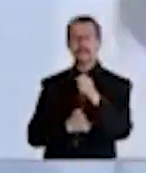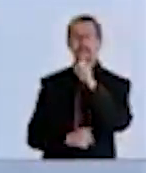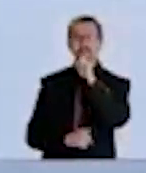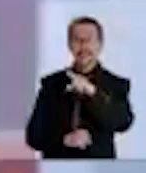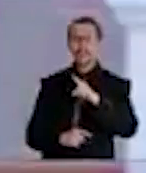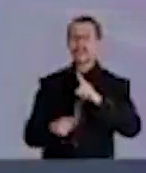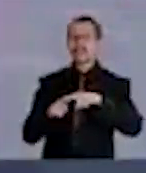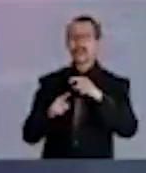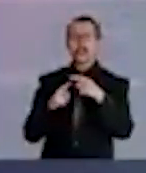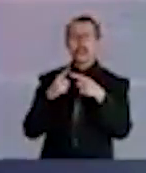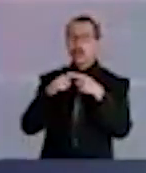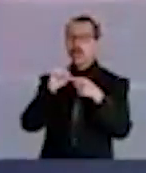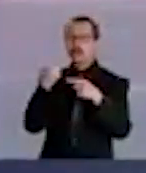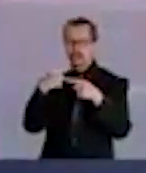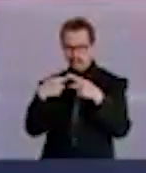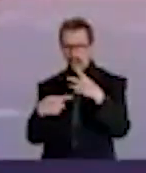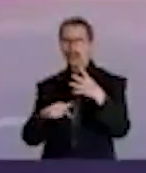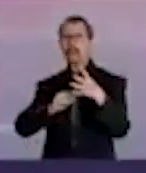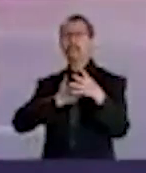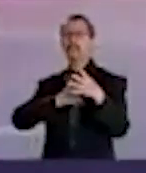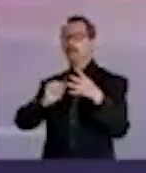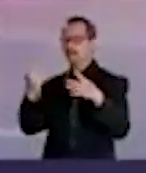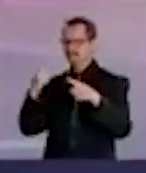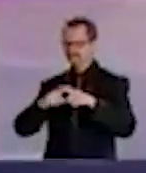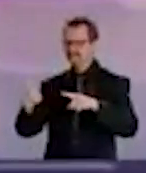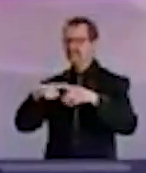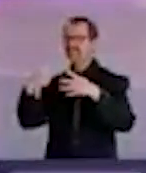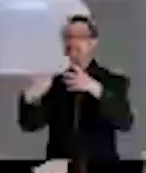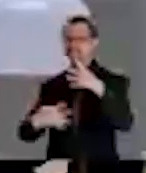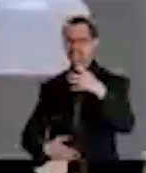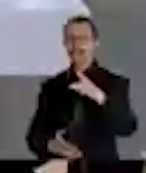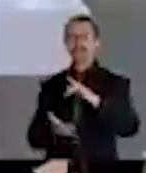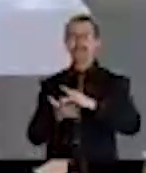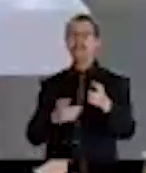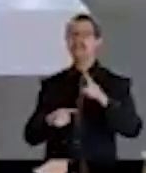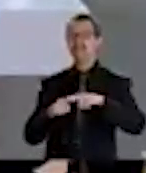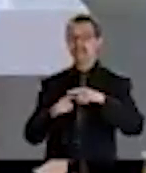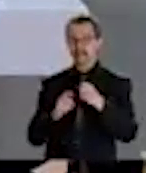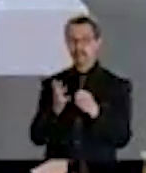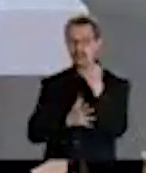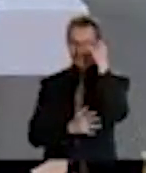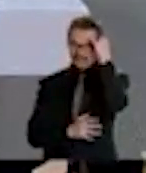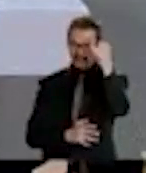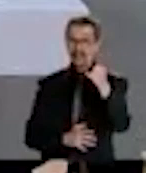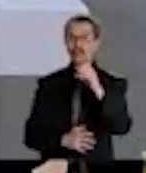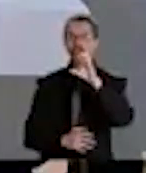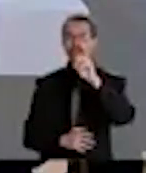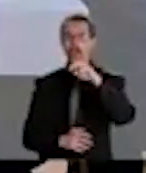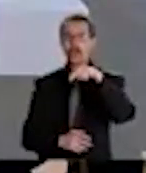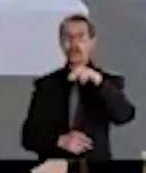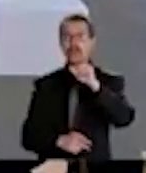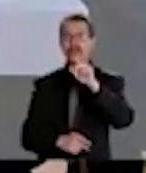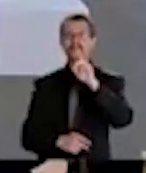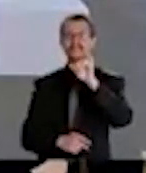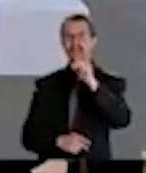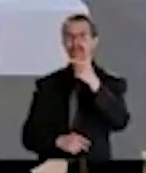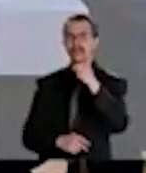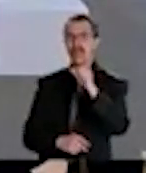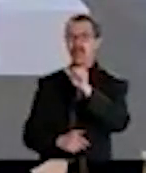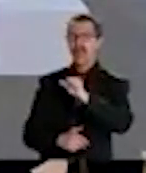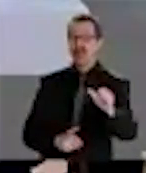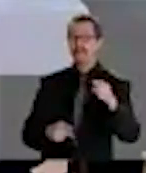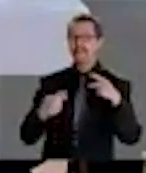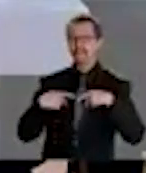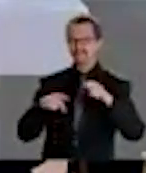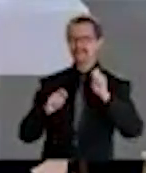por un código penal único que tendríamos que lograr gracias candidato mis candidato rodríguez